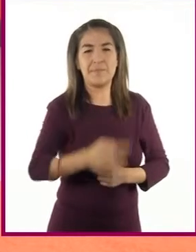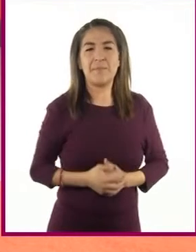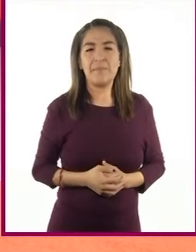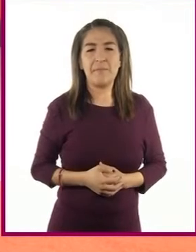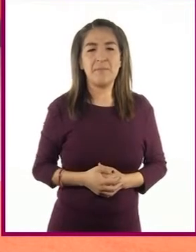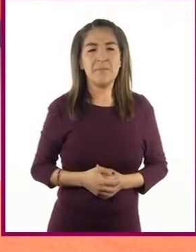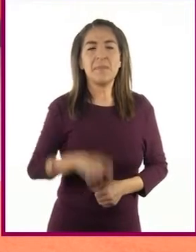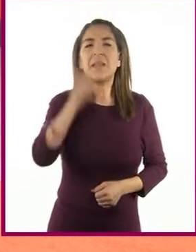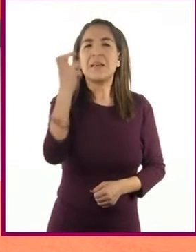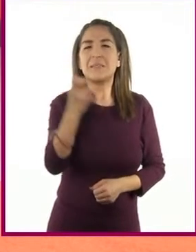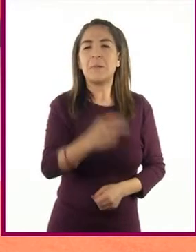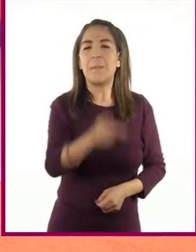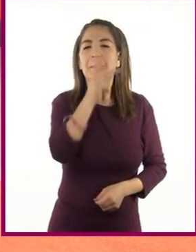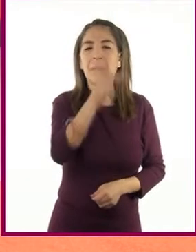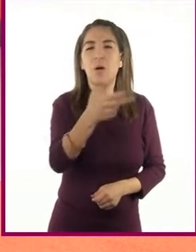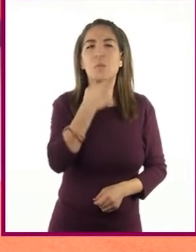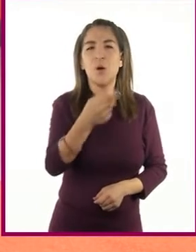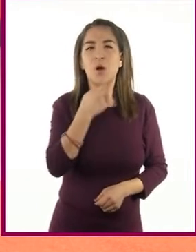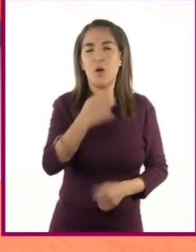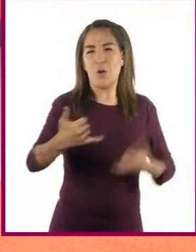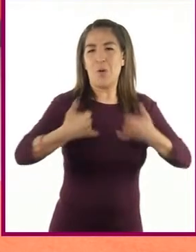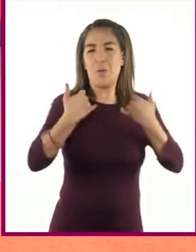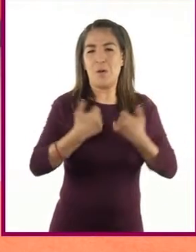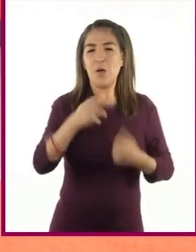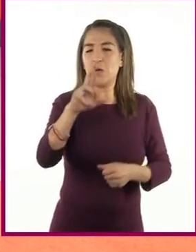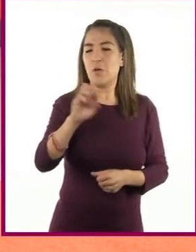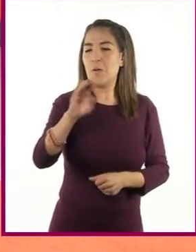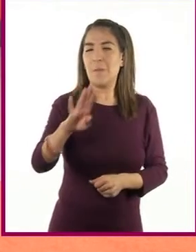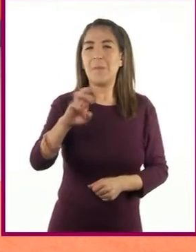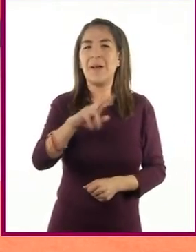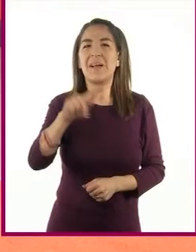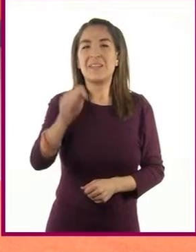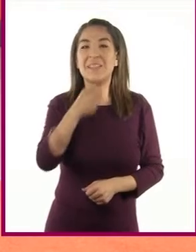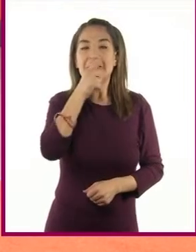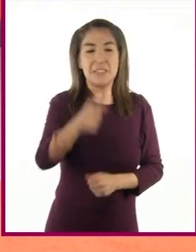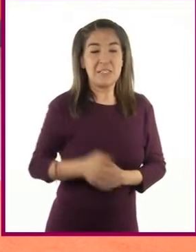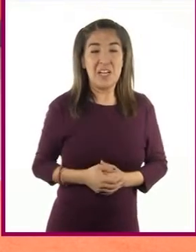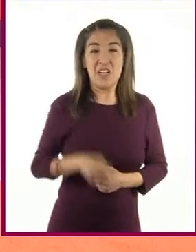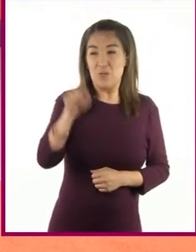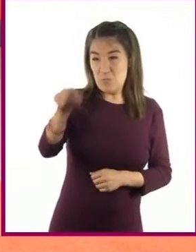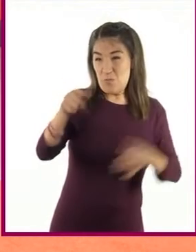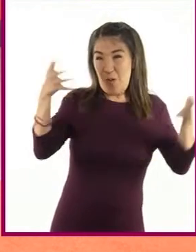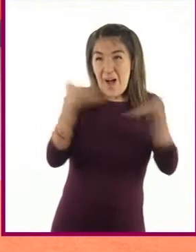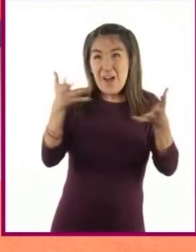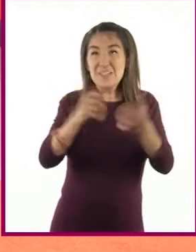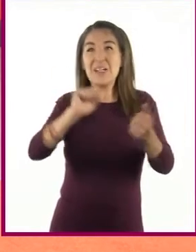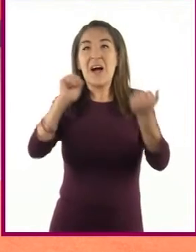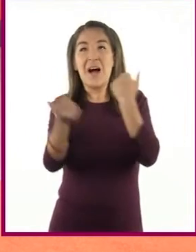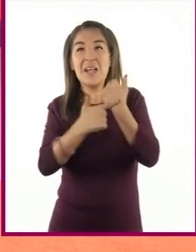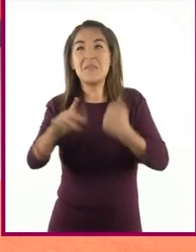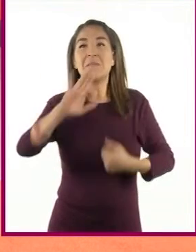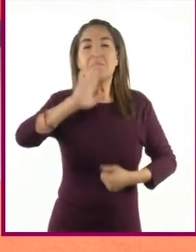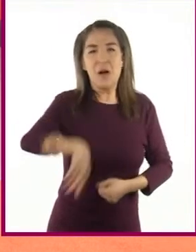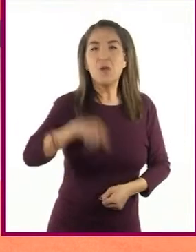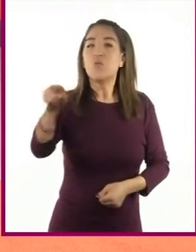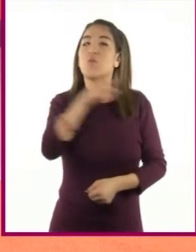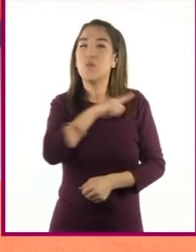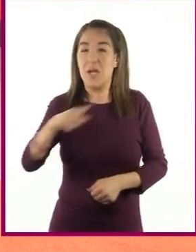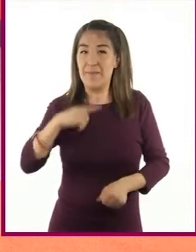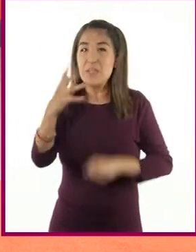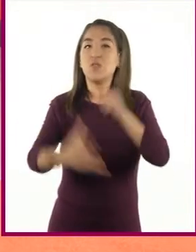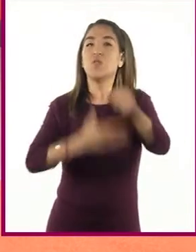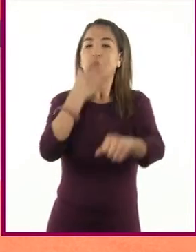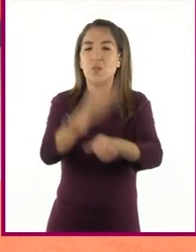Las palabras del joven Rodney Bruce, cuando dice que si haces algo malo, debes repararlo,